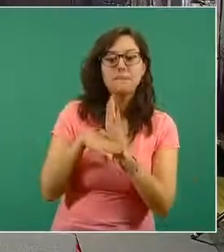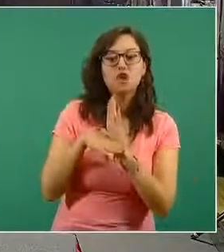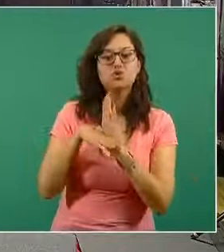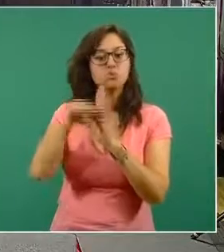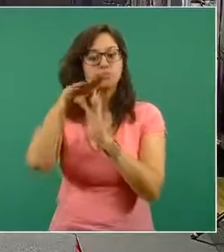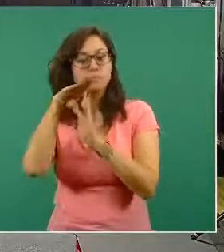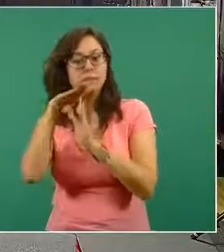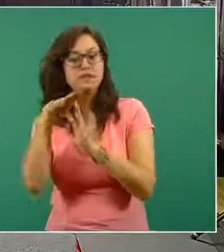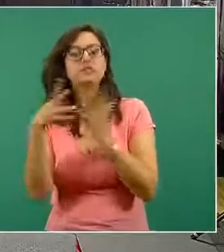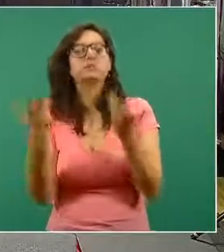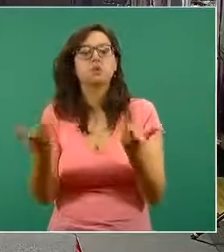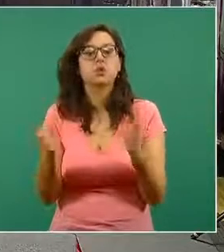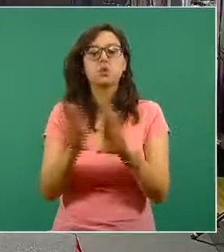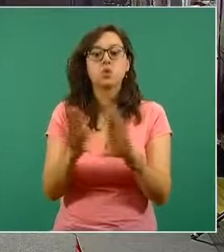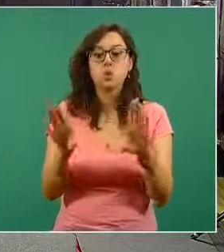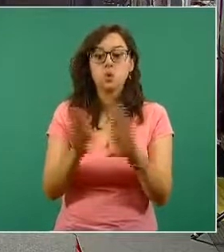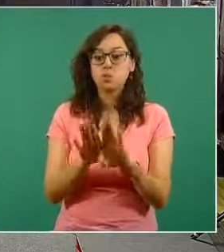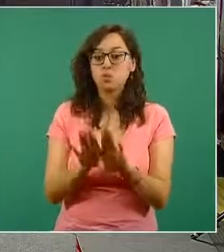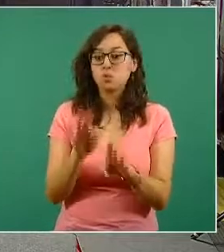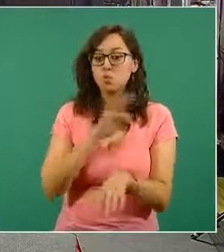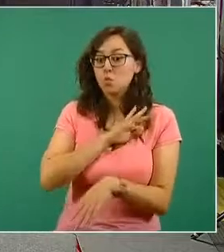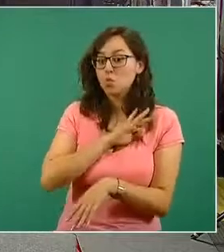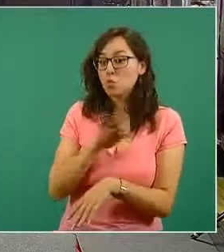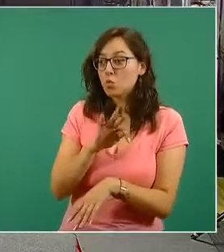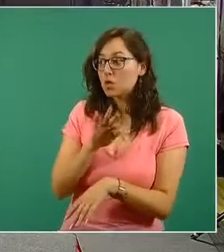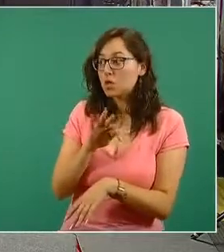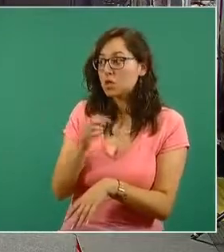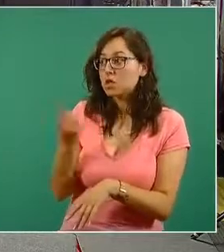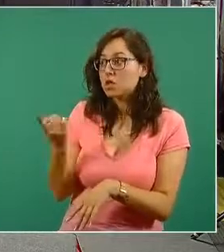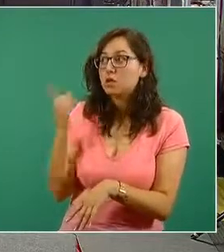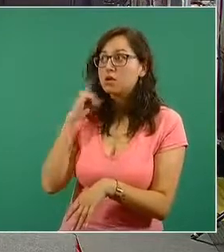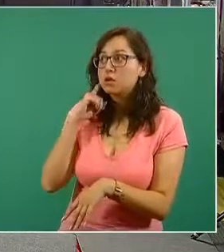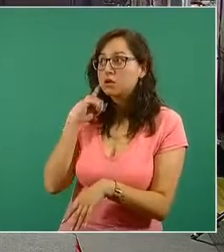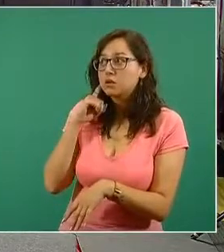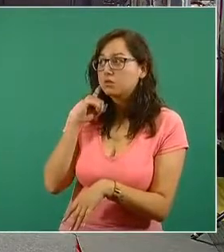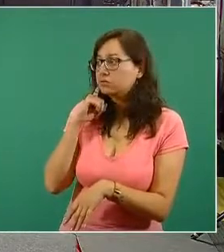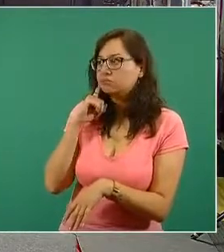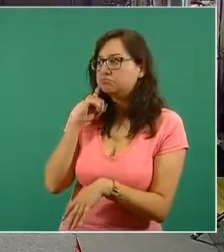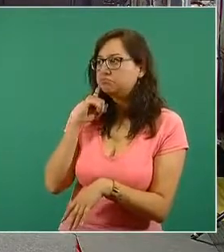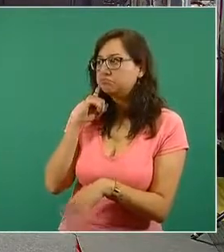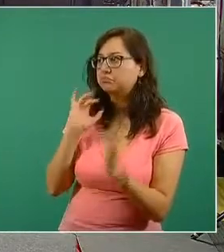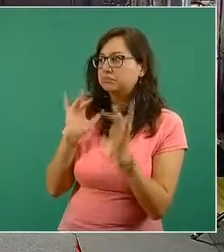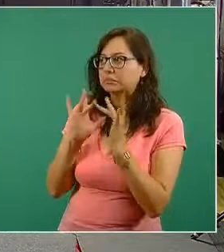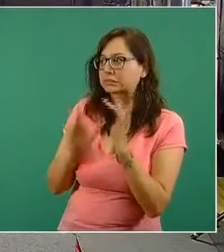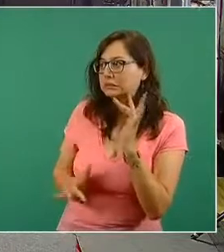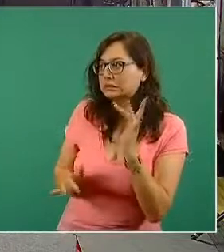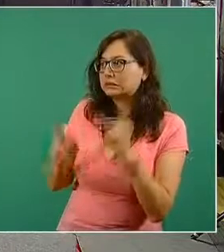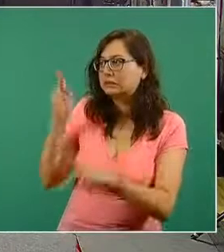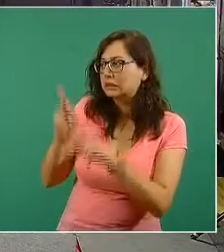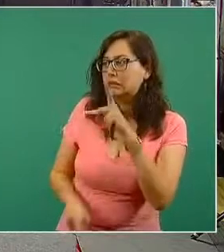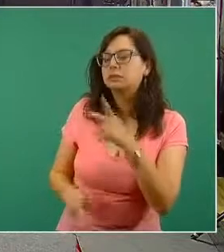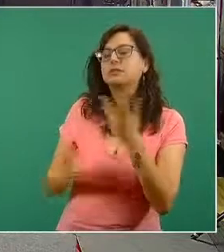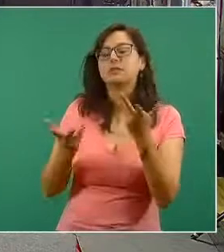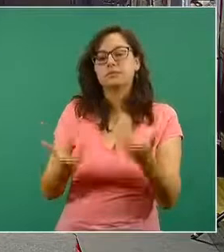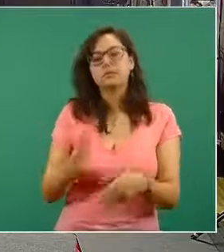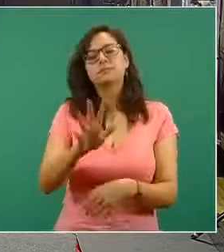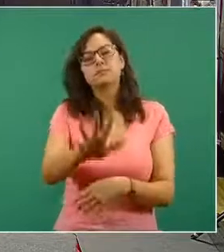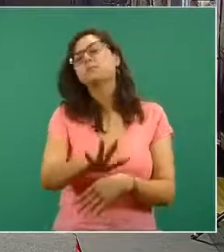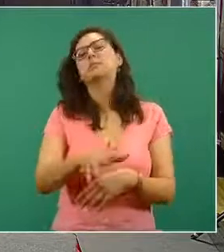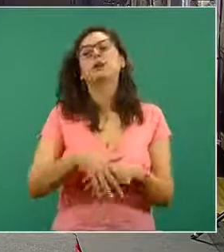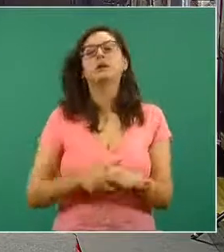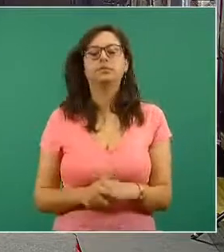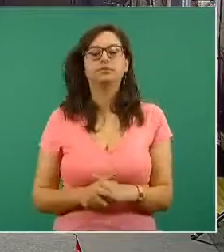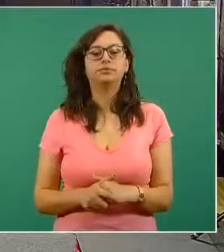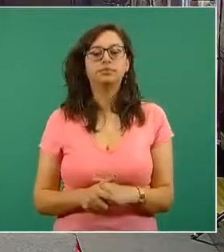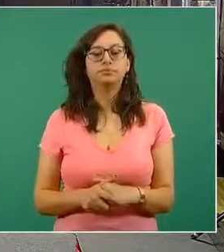escucharlo, si está el doctor Ruiz todavía por ahí. Si no, ok. Esto se ha comportado de una manera diferente a lo que hemos